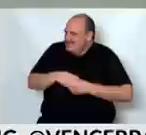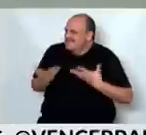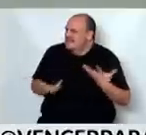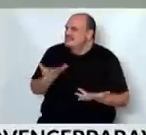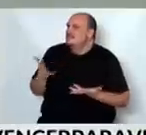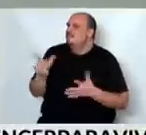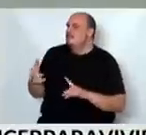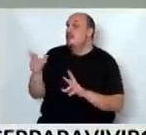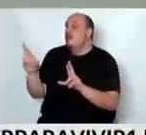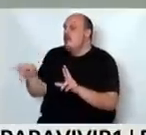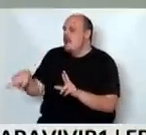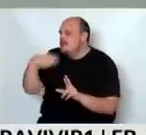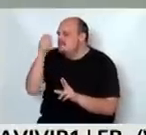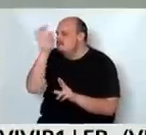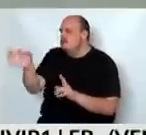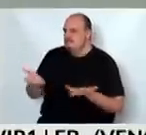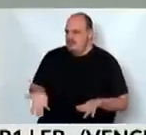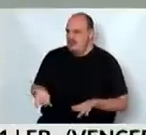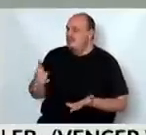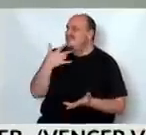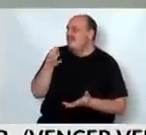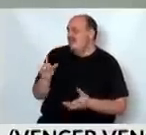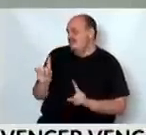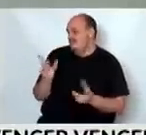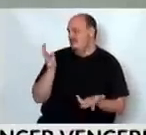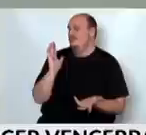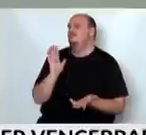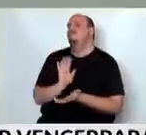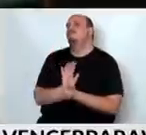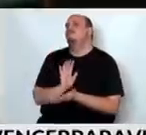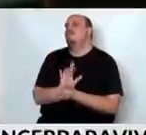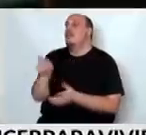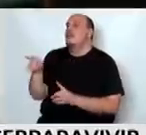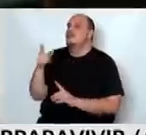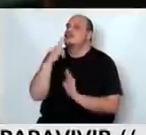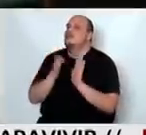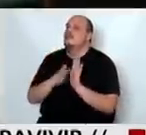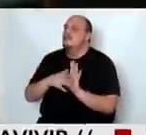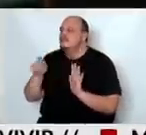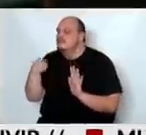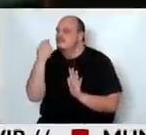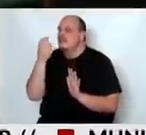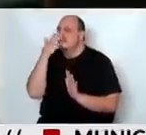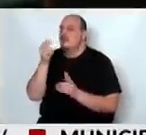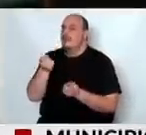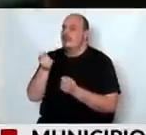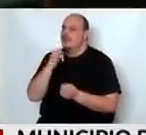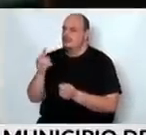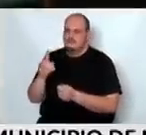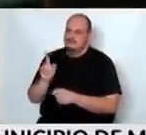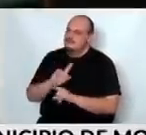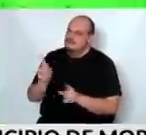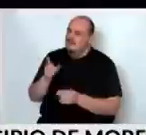no prueben, porque no es real que vos probás y después si no lo manejás, no probar,